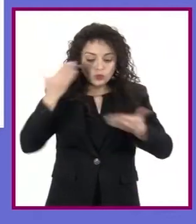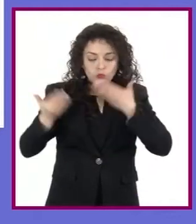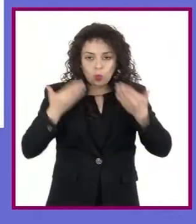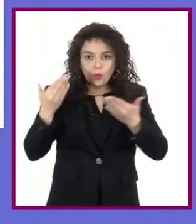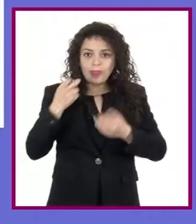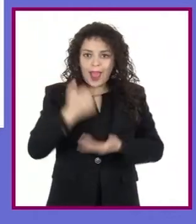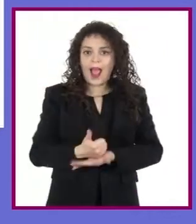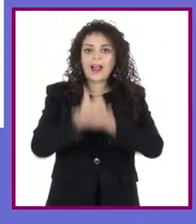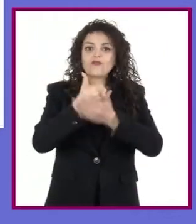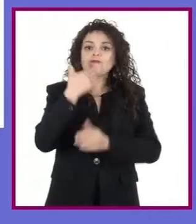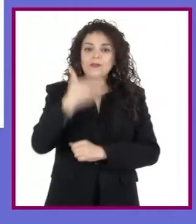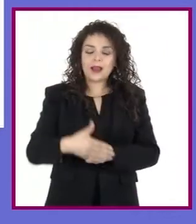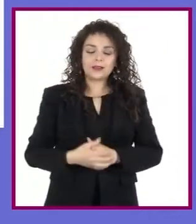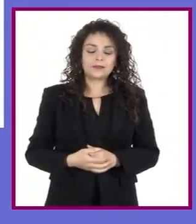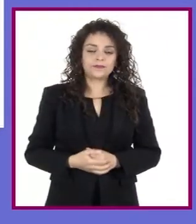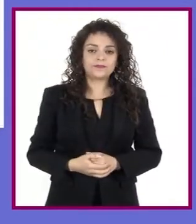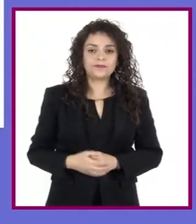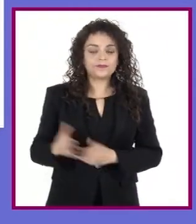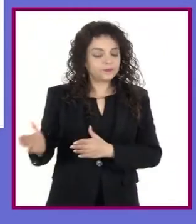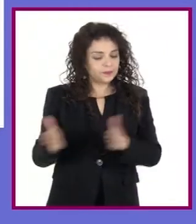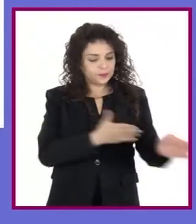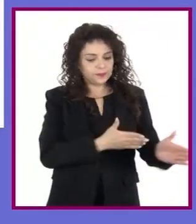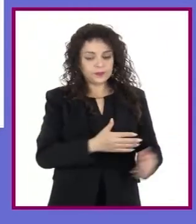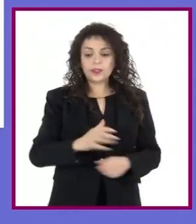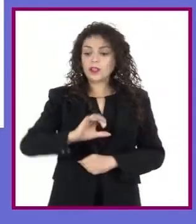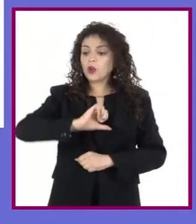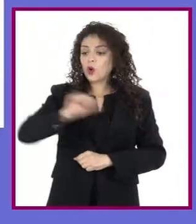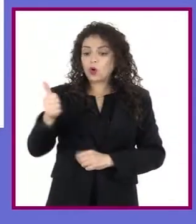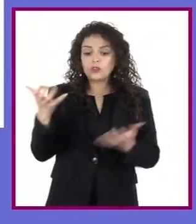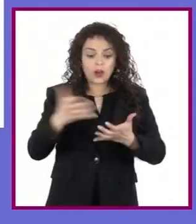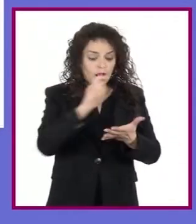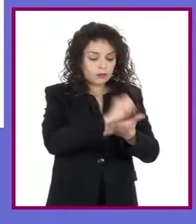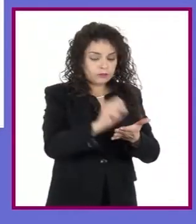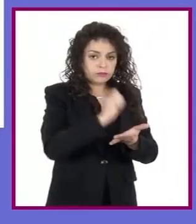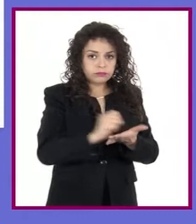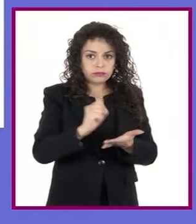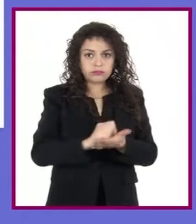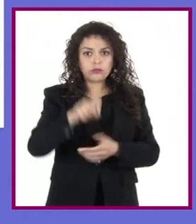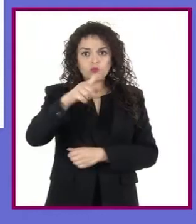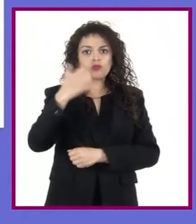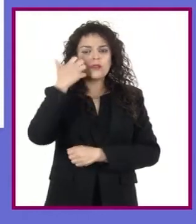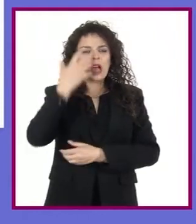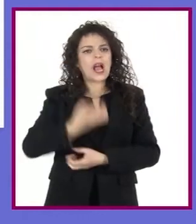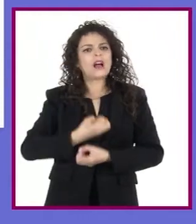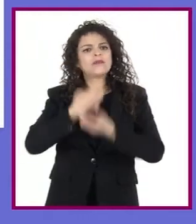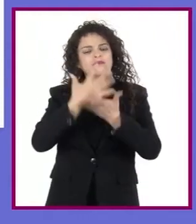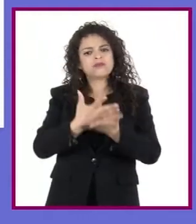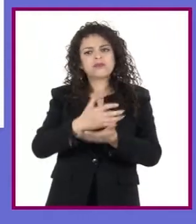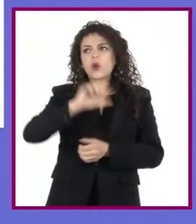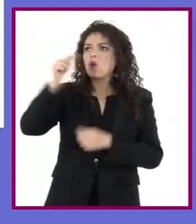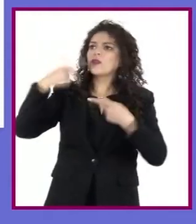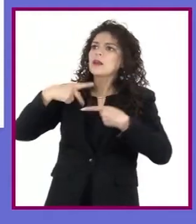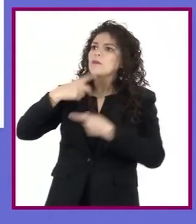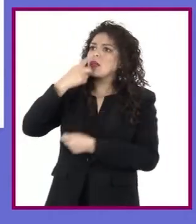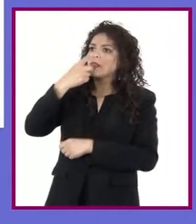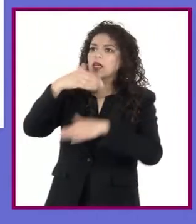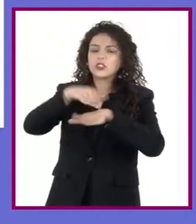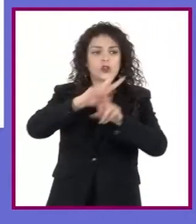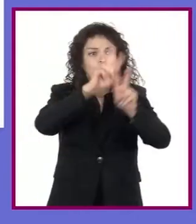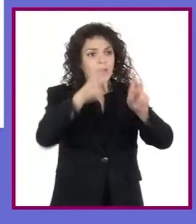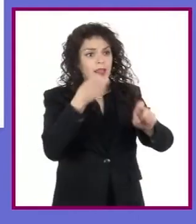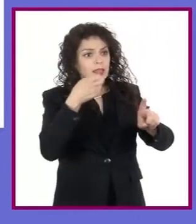también cuando estamos elaborando otros textos y queremos exponer lo que otros han dicho sobre el tema. Por ejemplo,